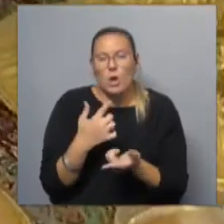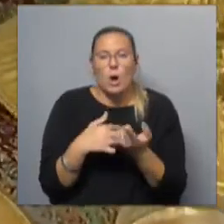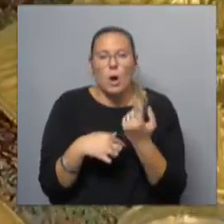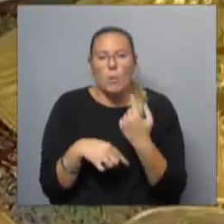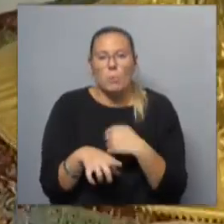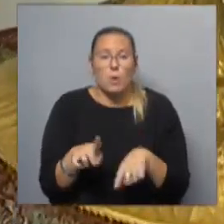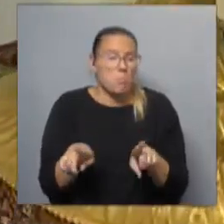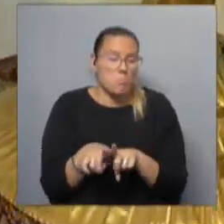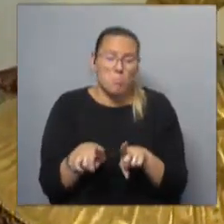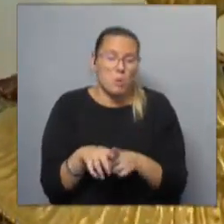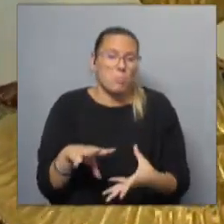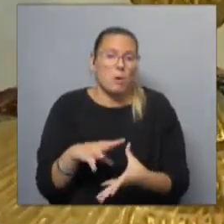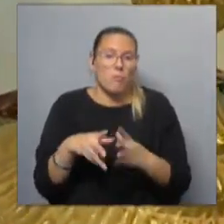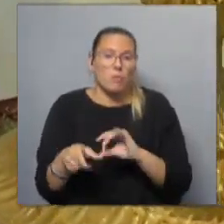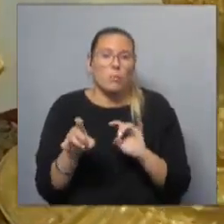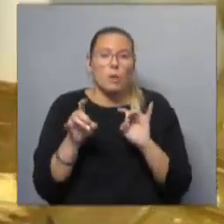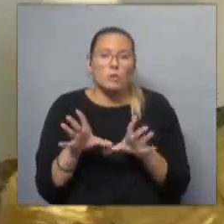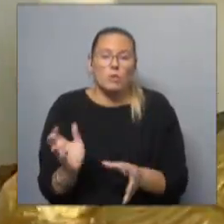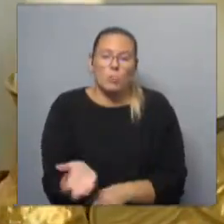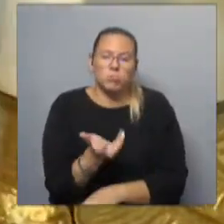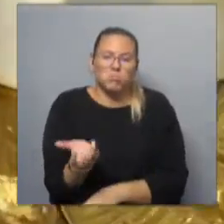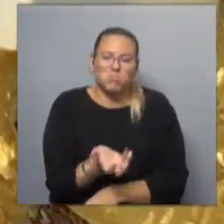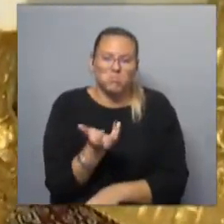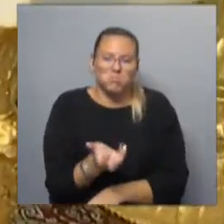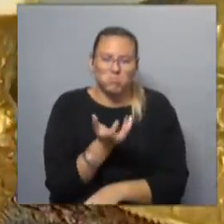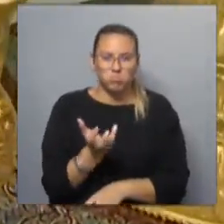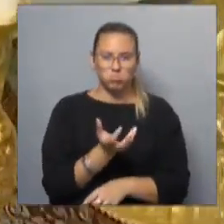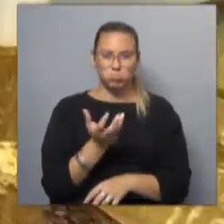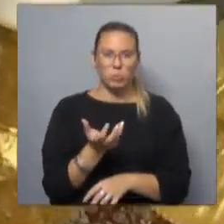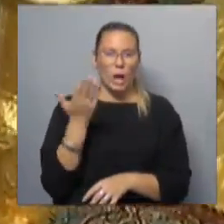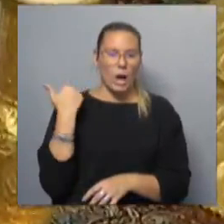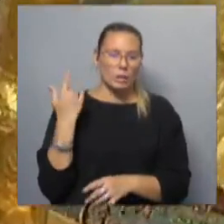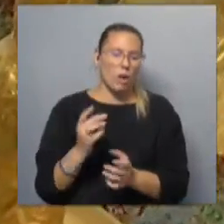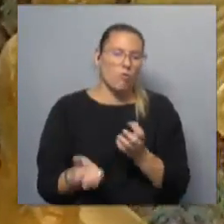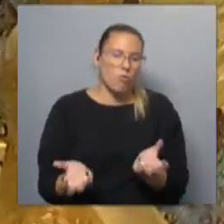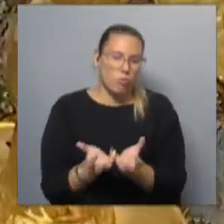con la misma forma, solo que con un quemador central. Serían los antiguos samovares,